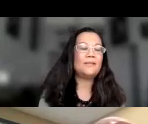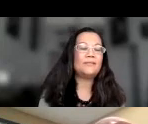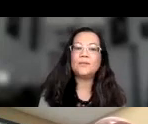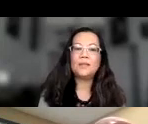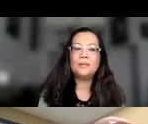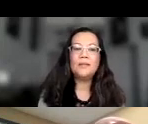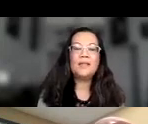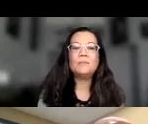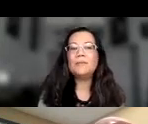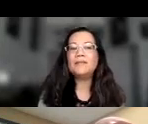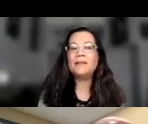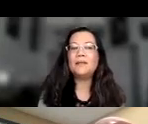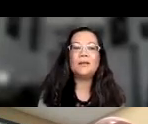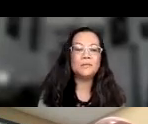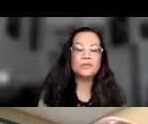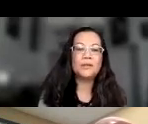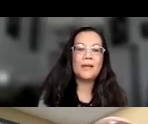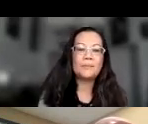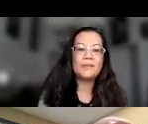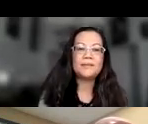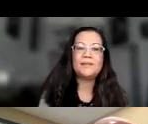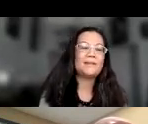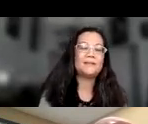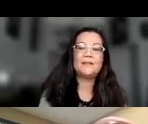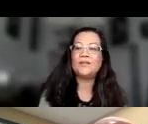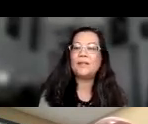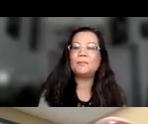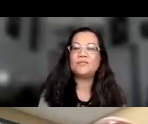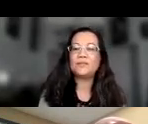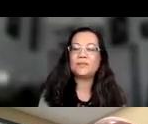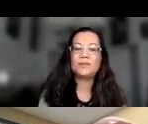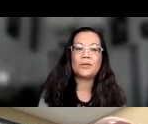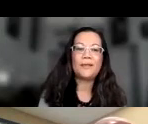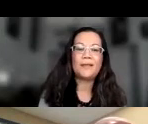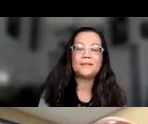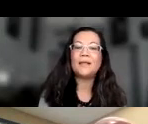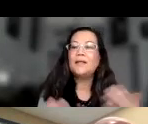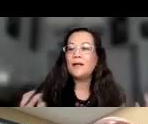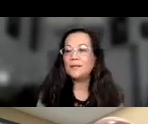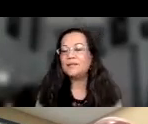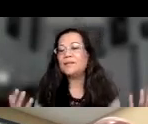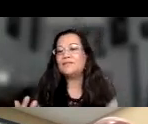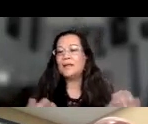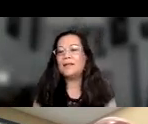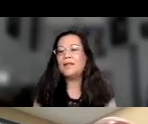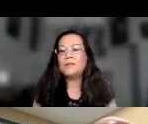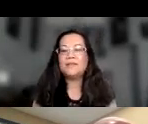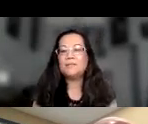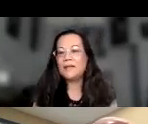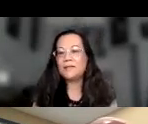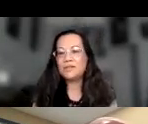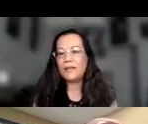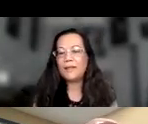hace 2 años, los centros regionales han implementado una competencia cultural y proficiencia en los